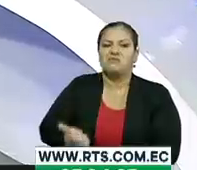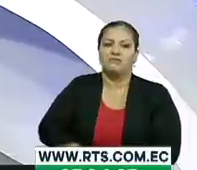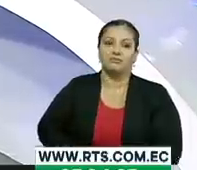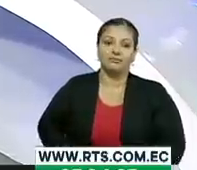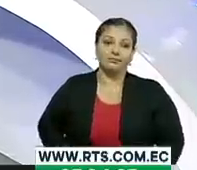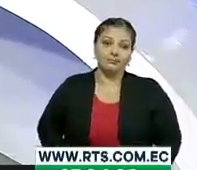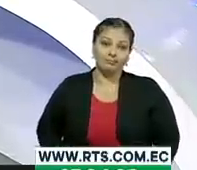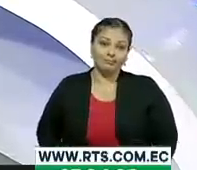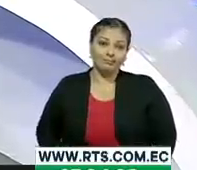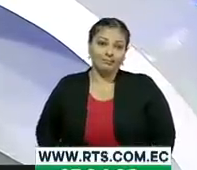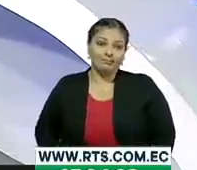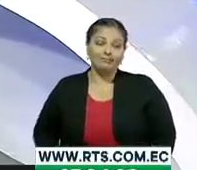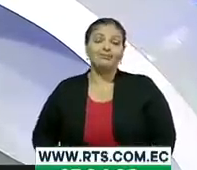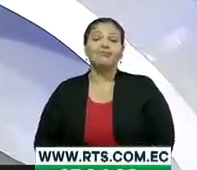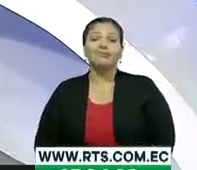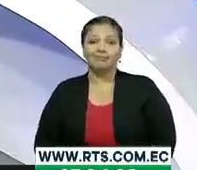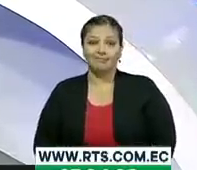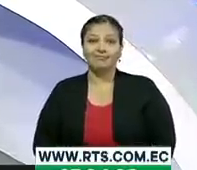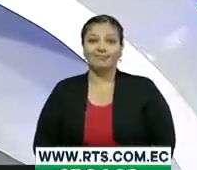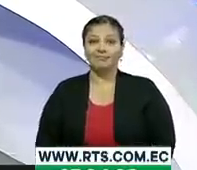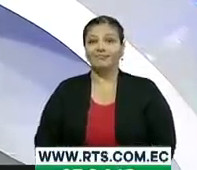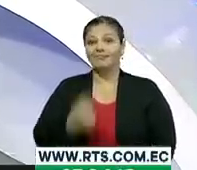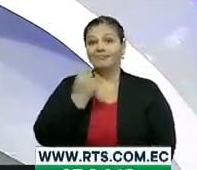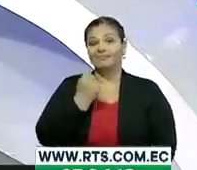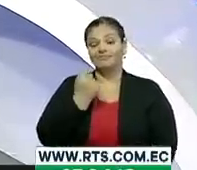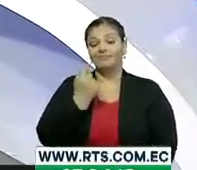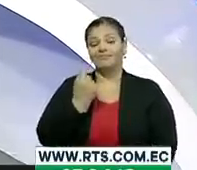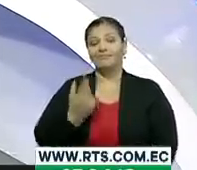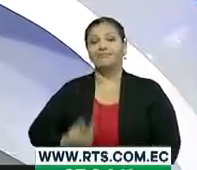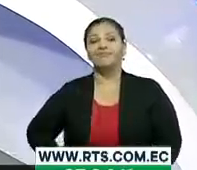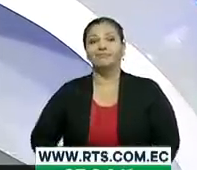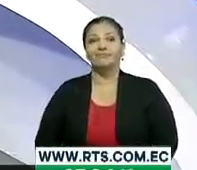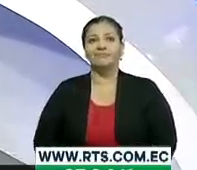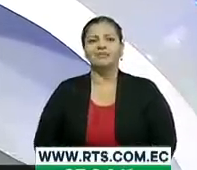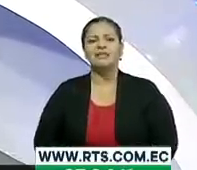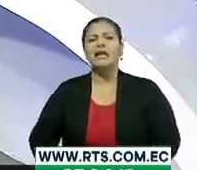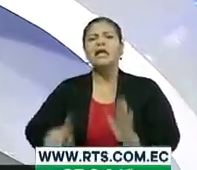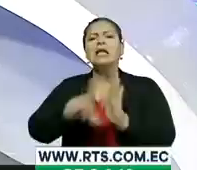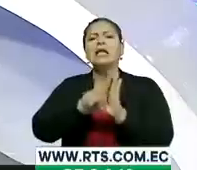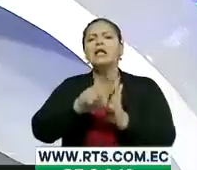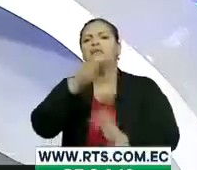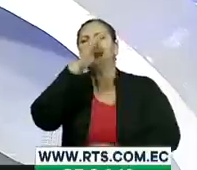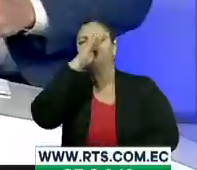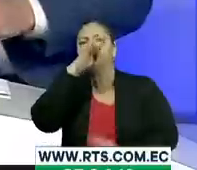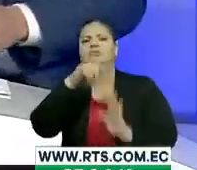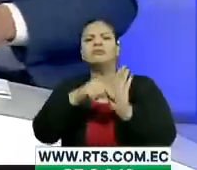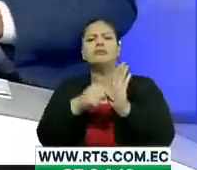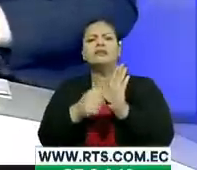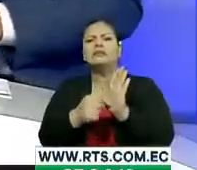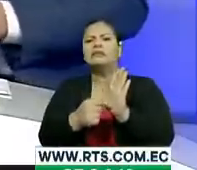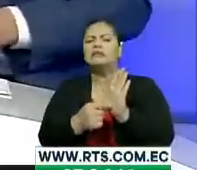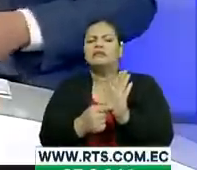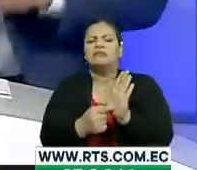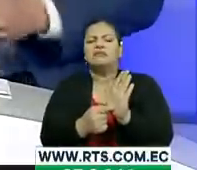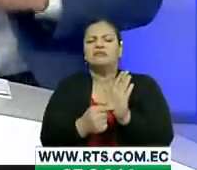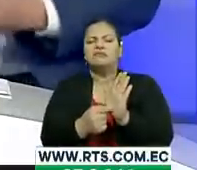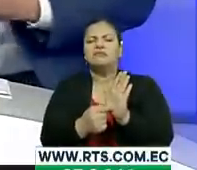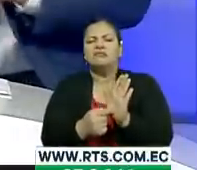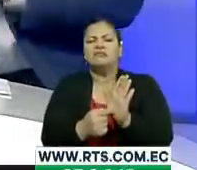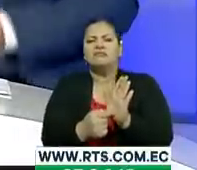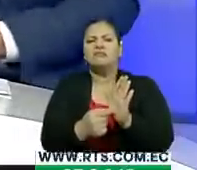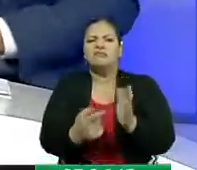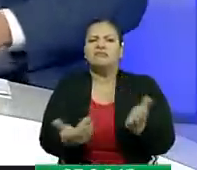una retahíla, es un cúmulo de situaciones que están quebrantándose en la ley de tránsito. Tienen que pagar todos los responsables de aquello. ¿Cómo